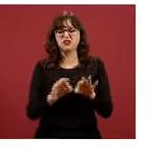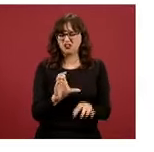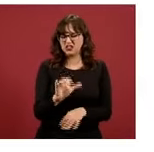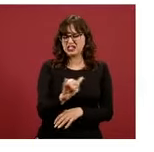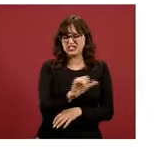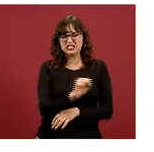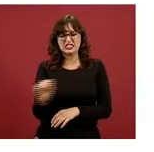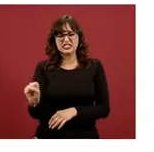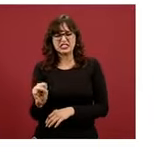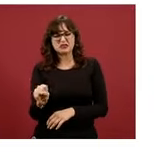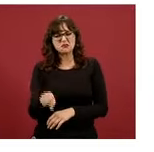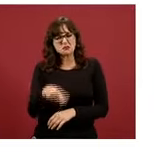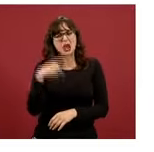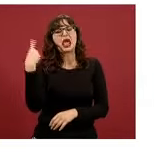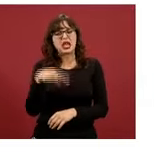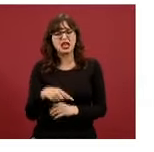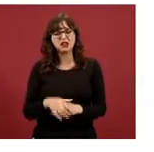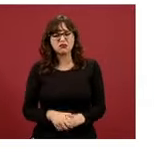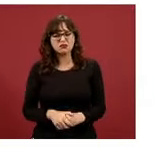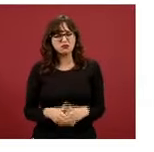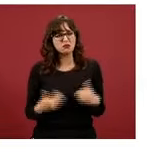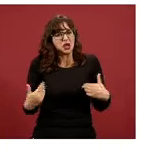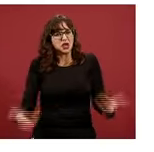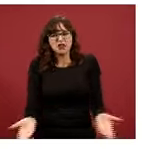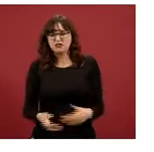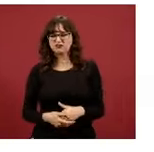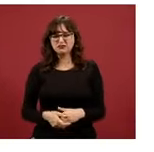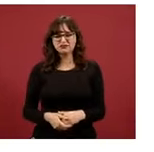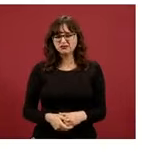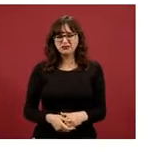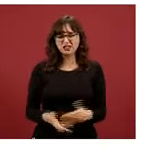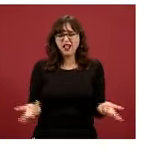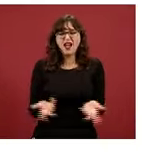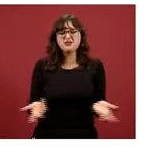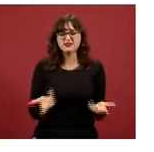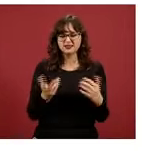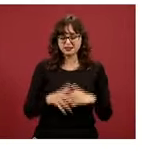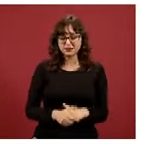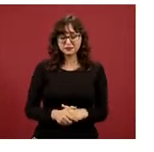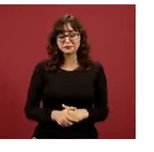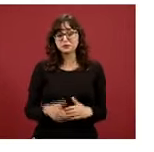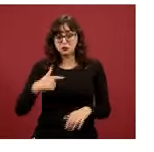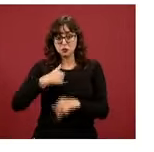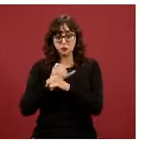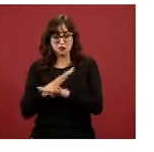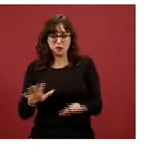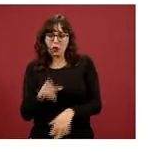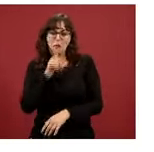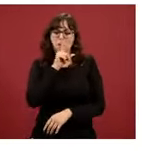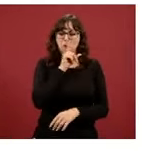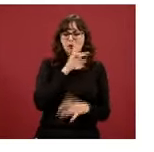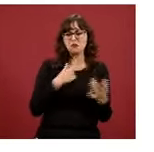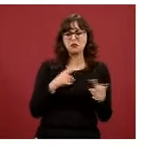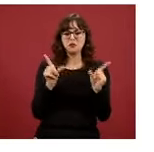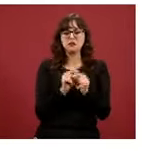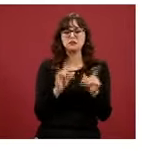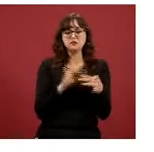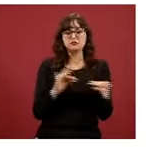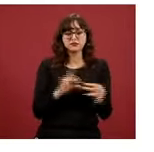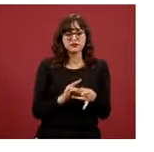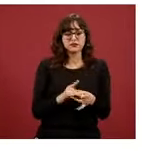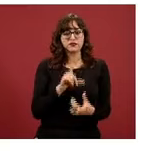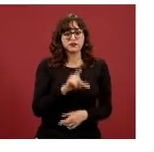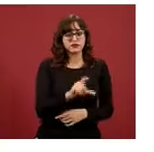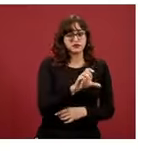y no pretendo hacer un informe, esto se hace de manera recurrente y todos los productos y servicios generados